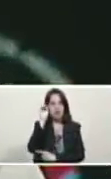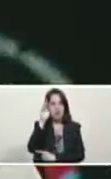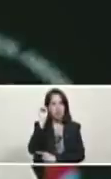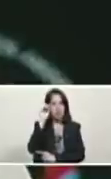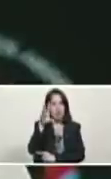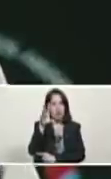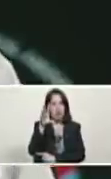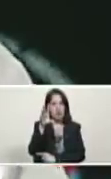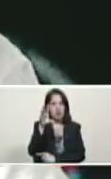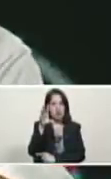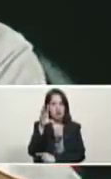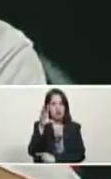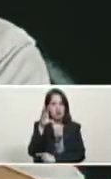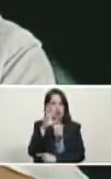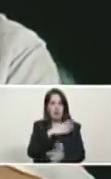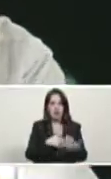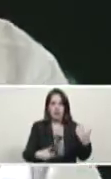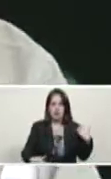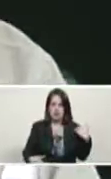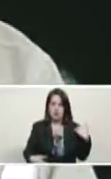hacen parte presidente